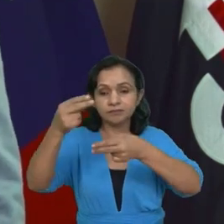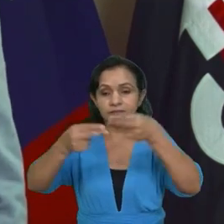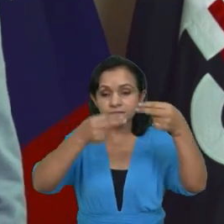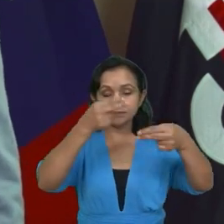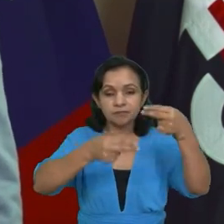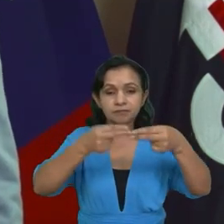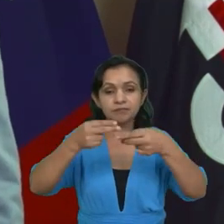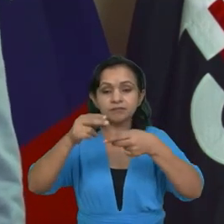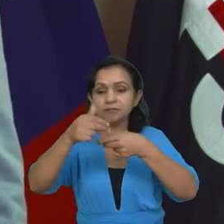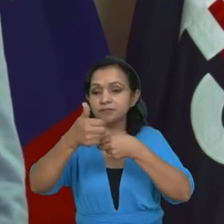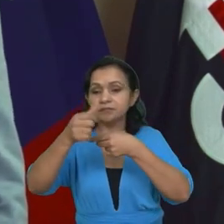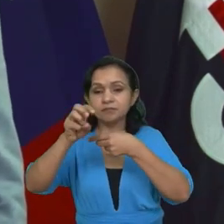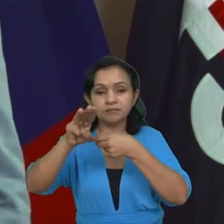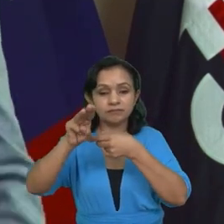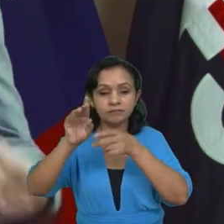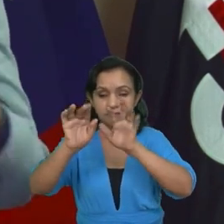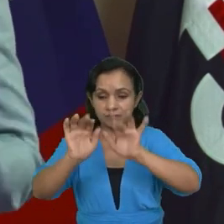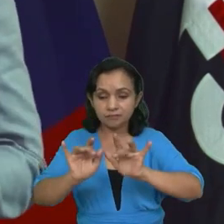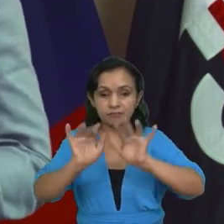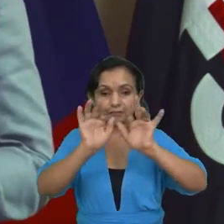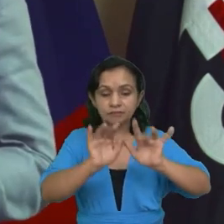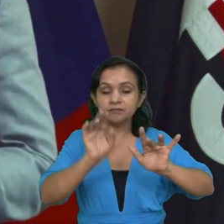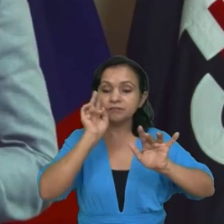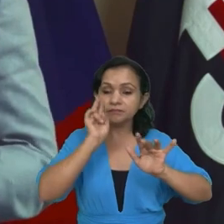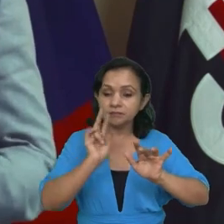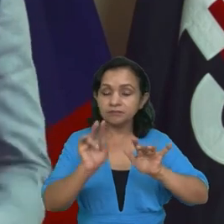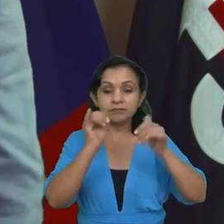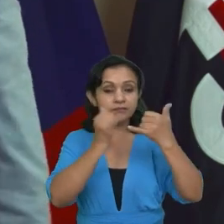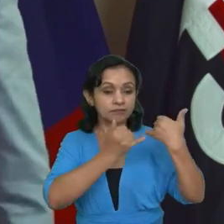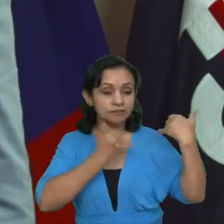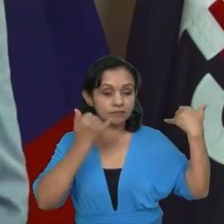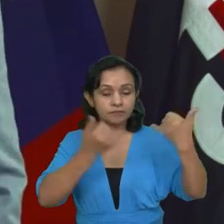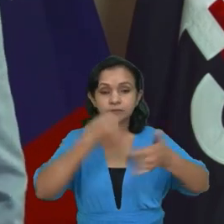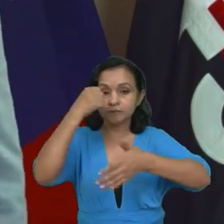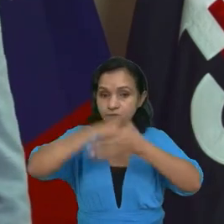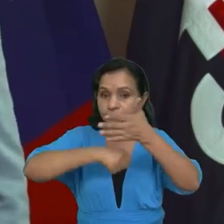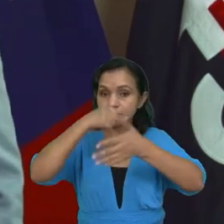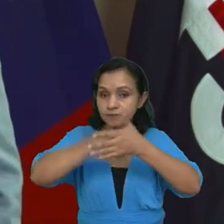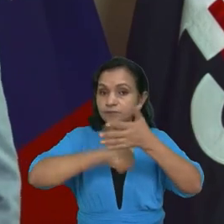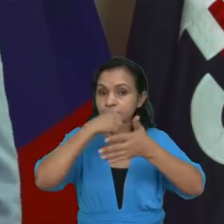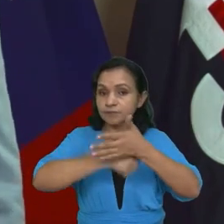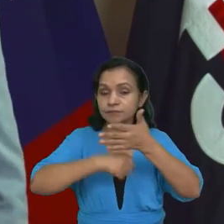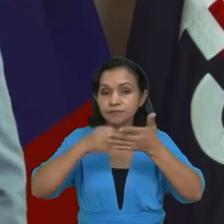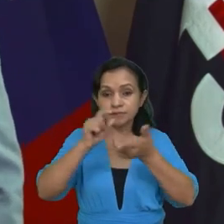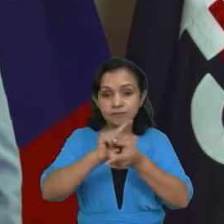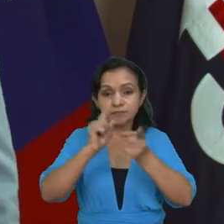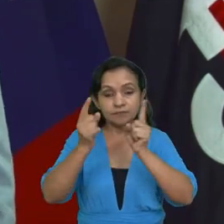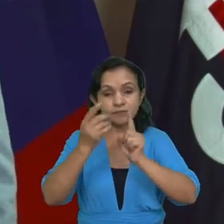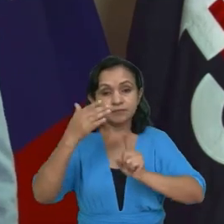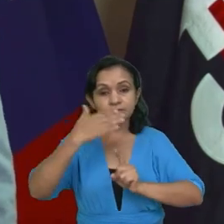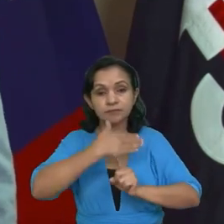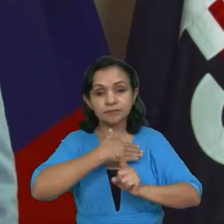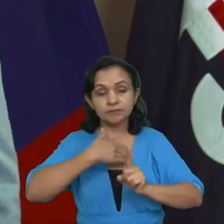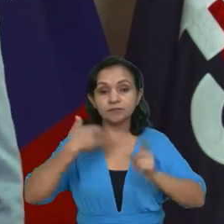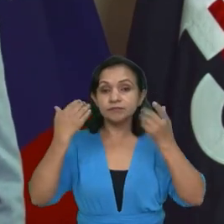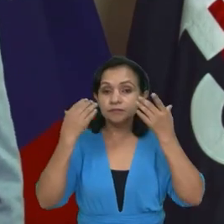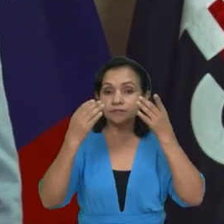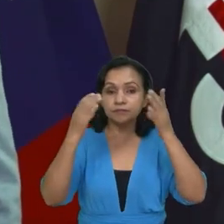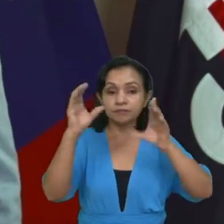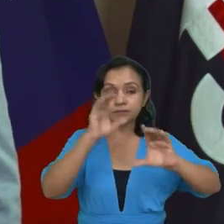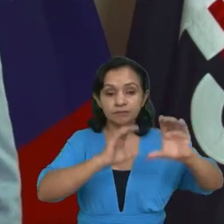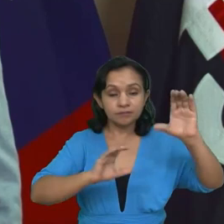machine learning nos permiten al instituto fortalecernos verdad generar cada vez mejores productos científicos